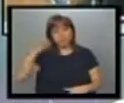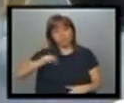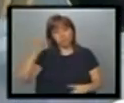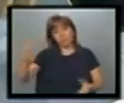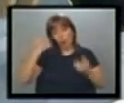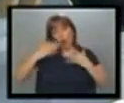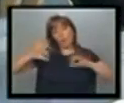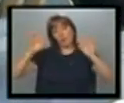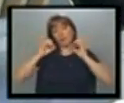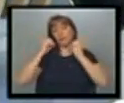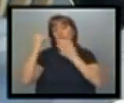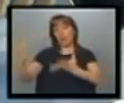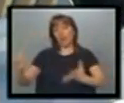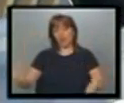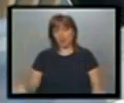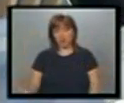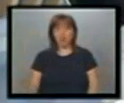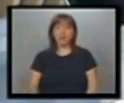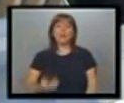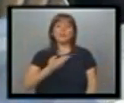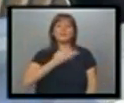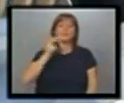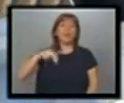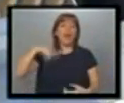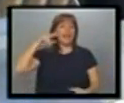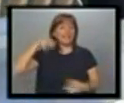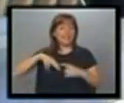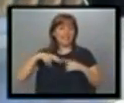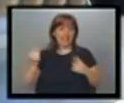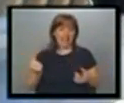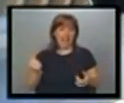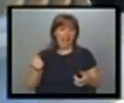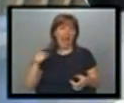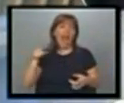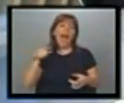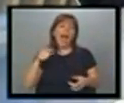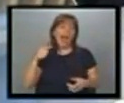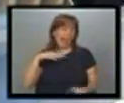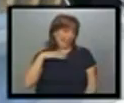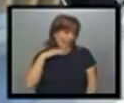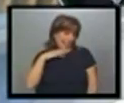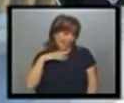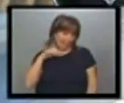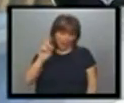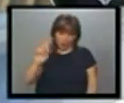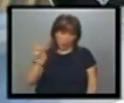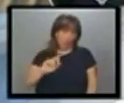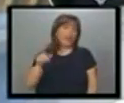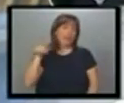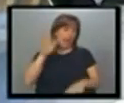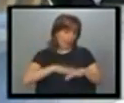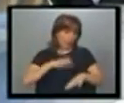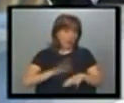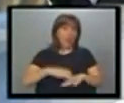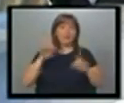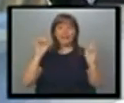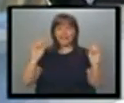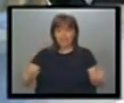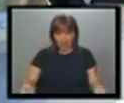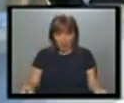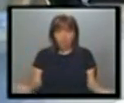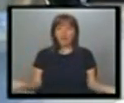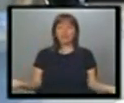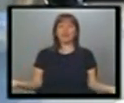diferentes allanamientos. Hay que tener en cuenta también que Fariña no es obviamente un bebé de pecho, está muy comprometido y obviamente es